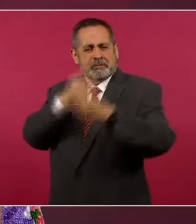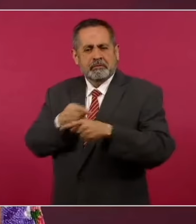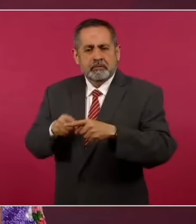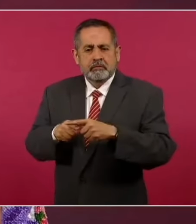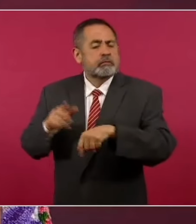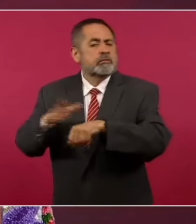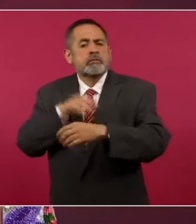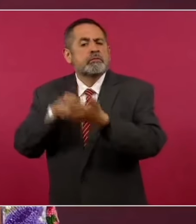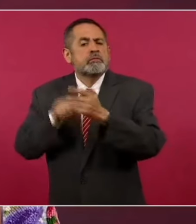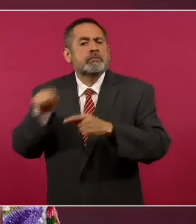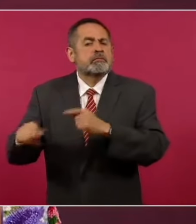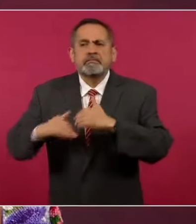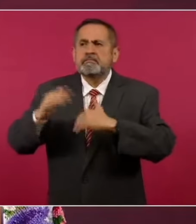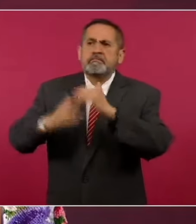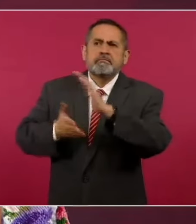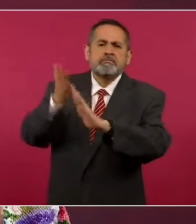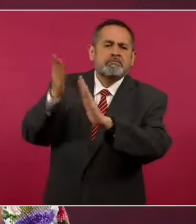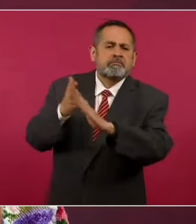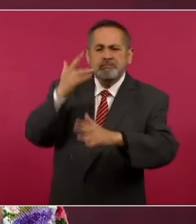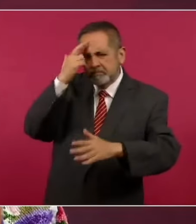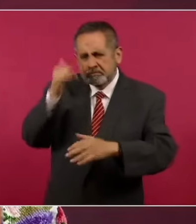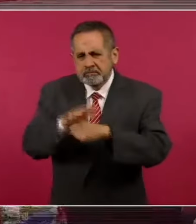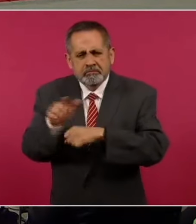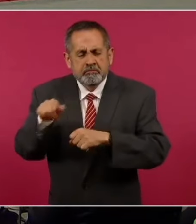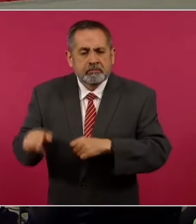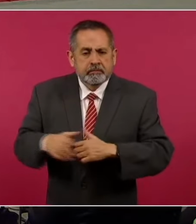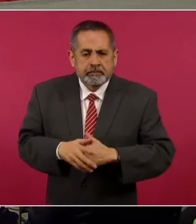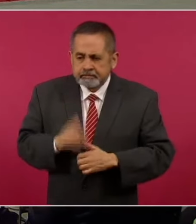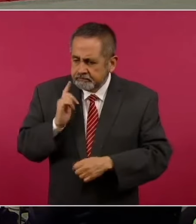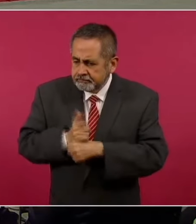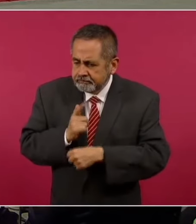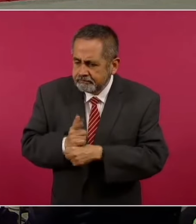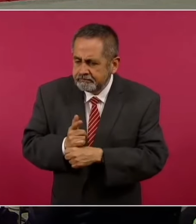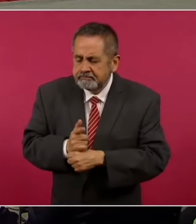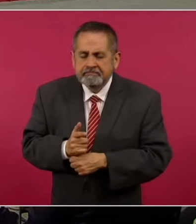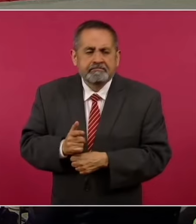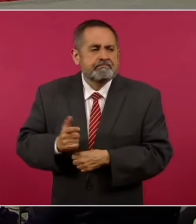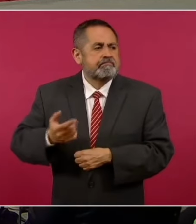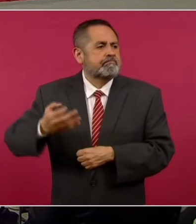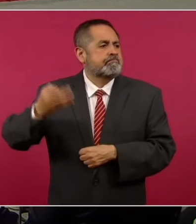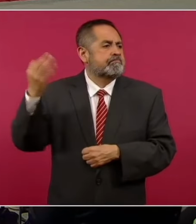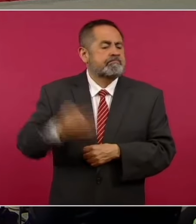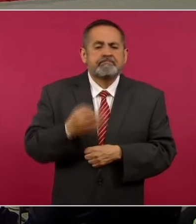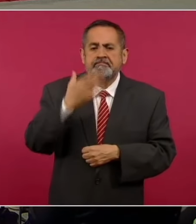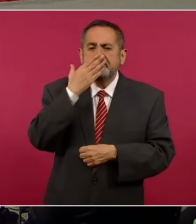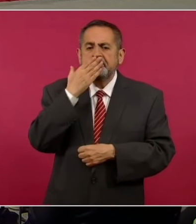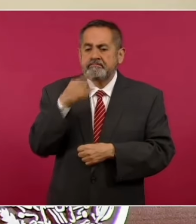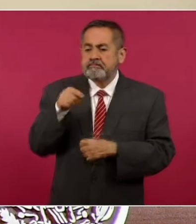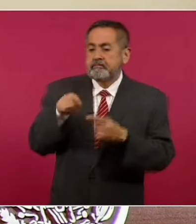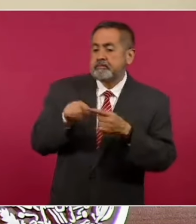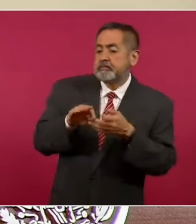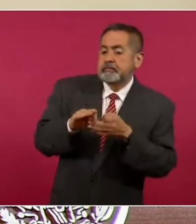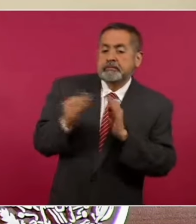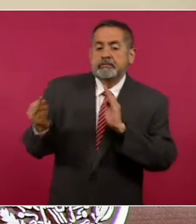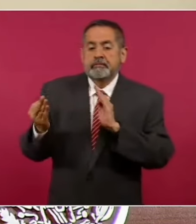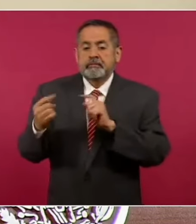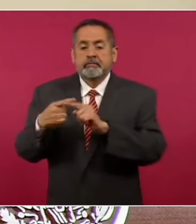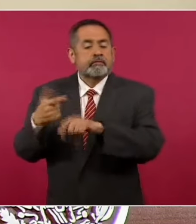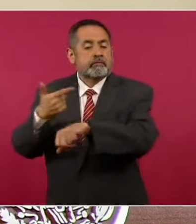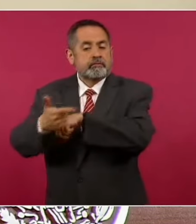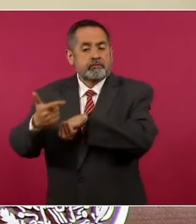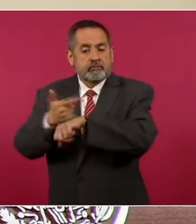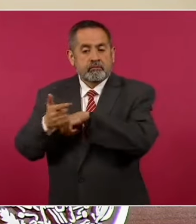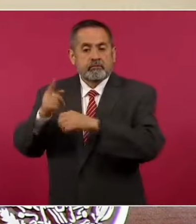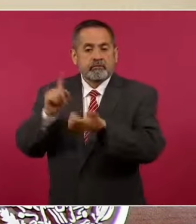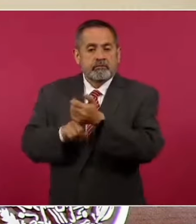Tenían razones. Y hoy se está ya trabajando enfrente en Guatemala,